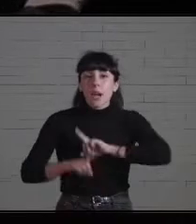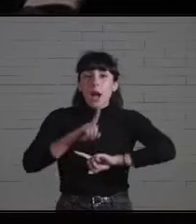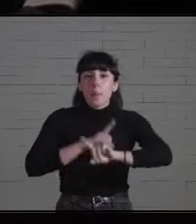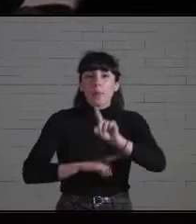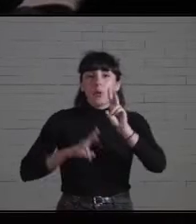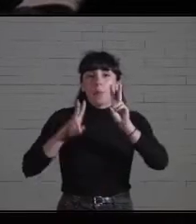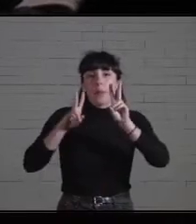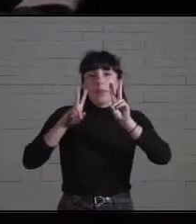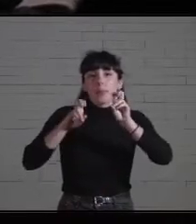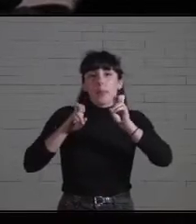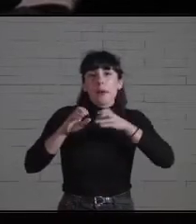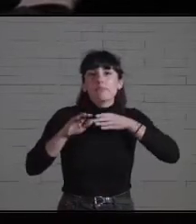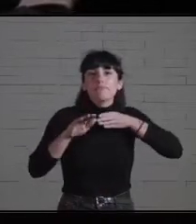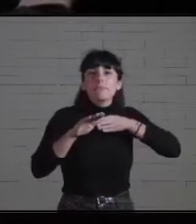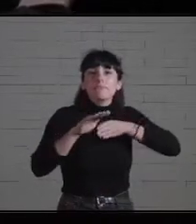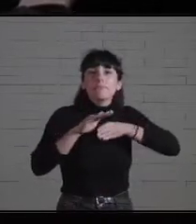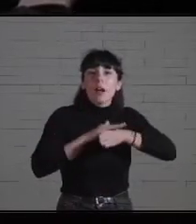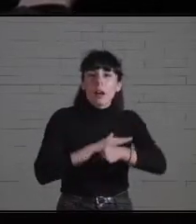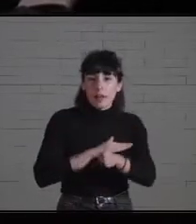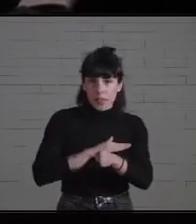acceso